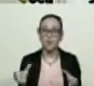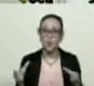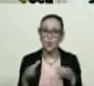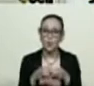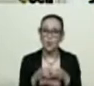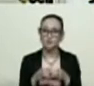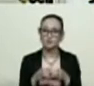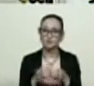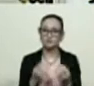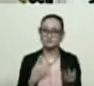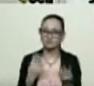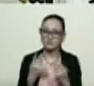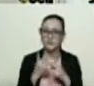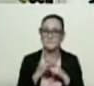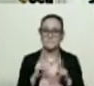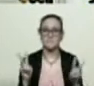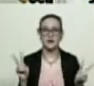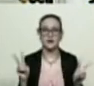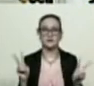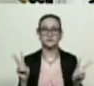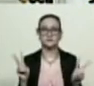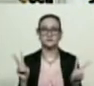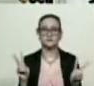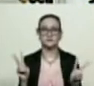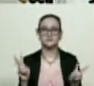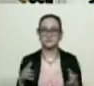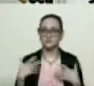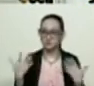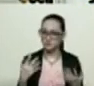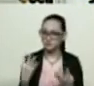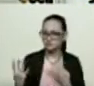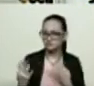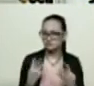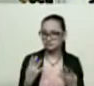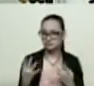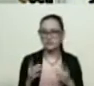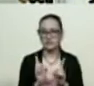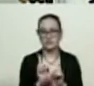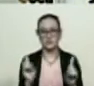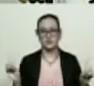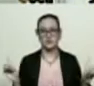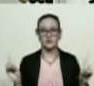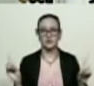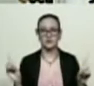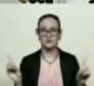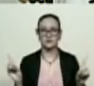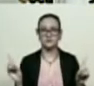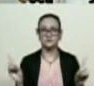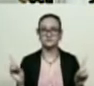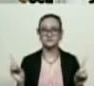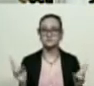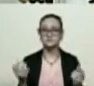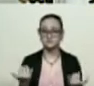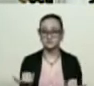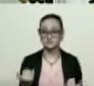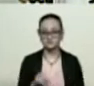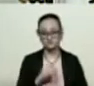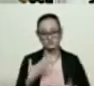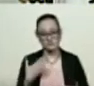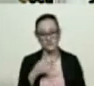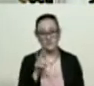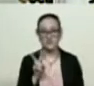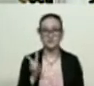la convivencia pacífica la convivencia armoniosa la convivencia democrática que hace este maravilloso país